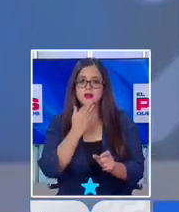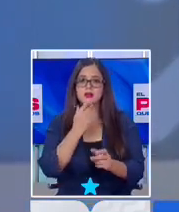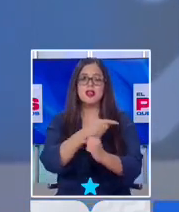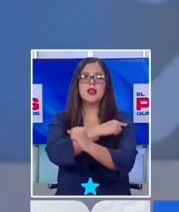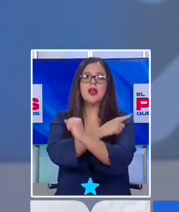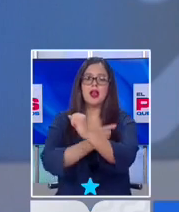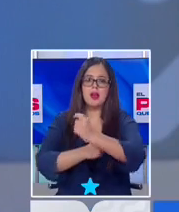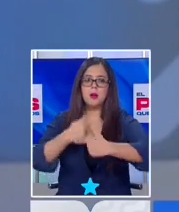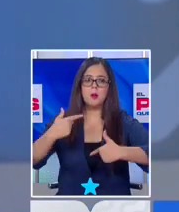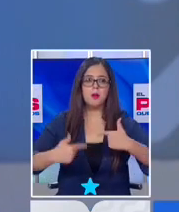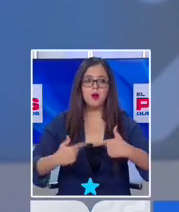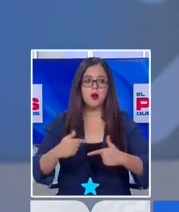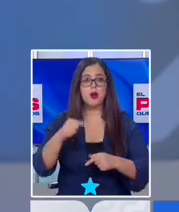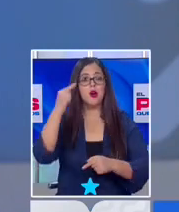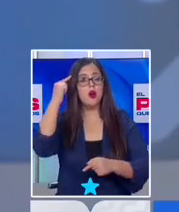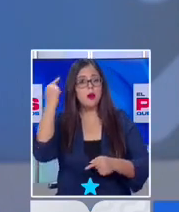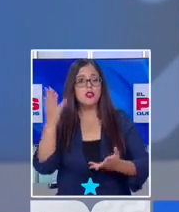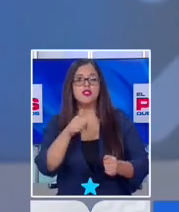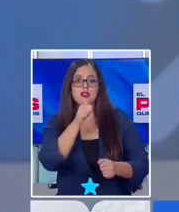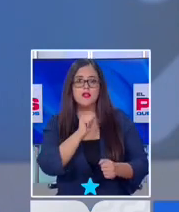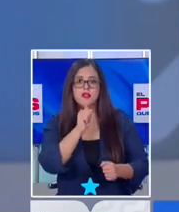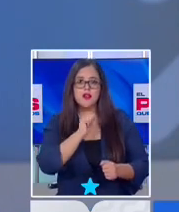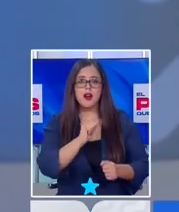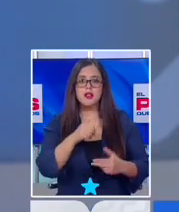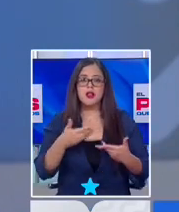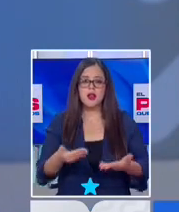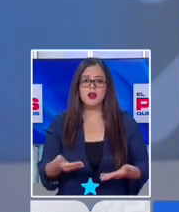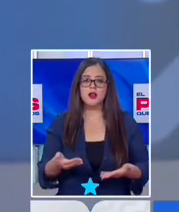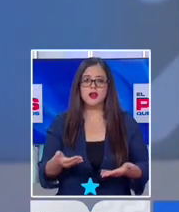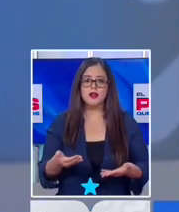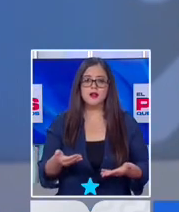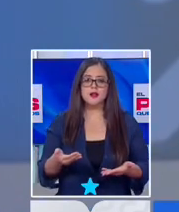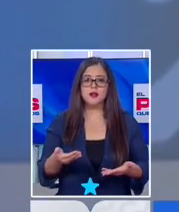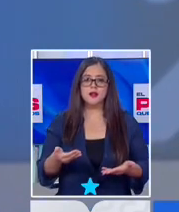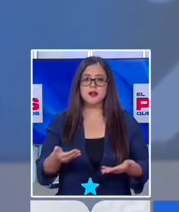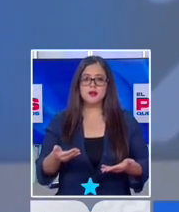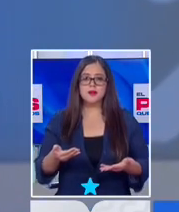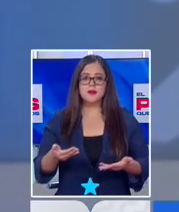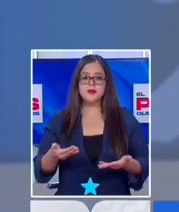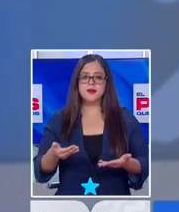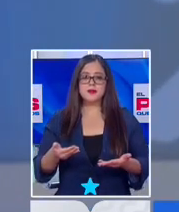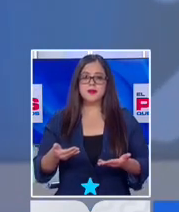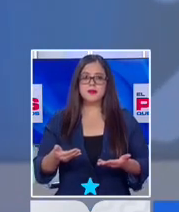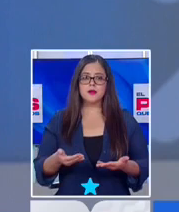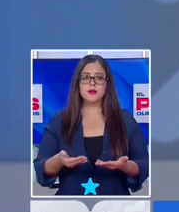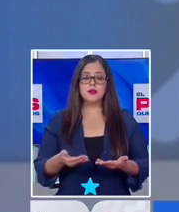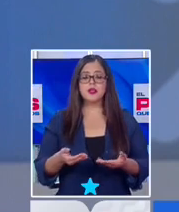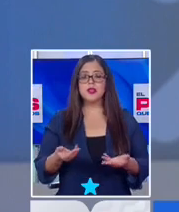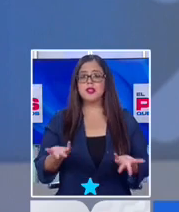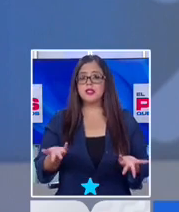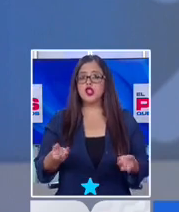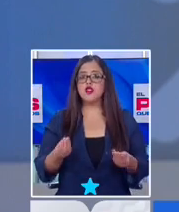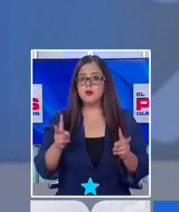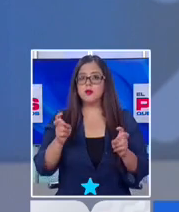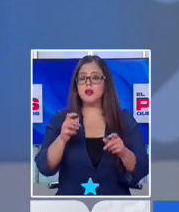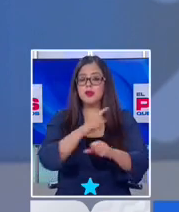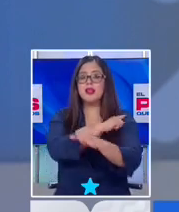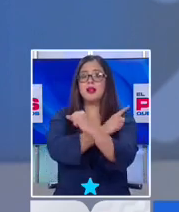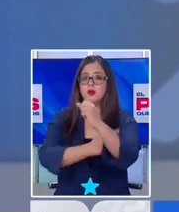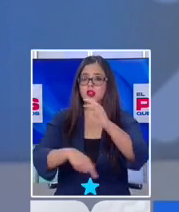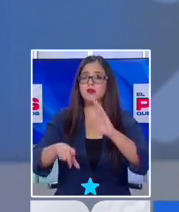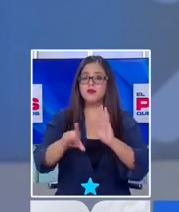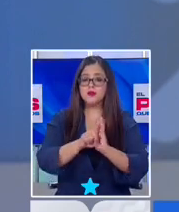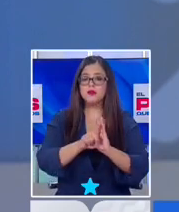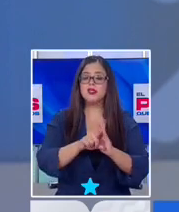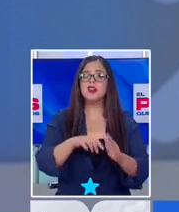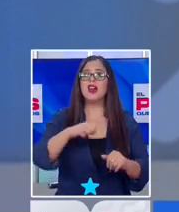político yo creo que ahí estamos al debe en este momento efectivamente desde el poder legislativo 19